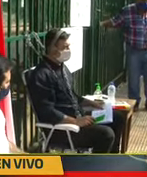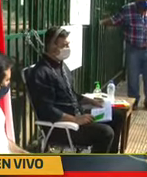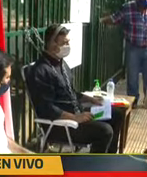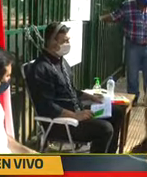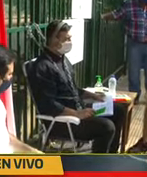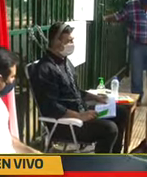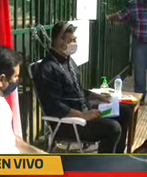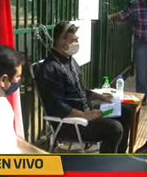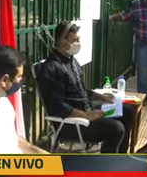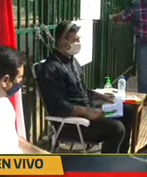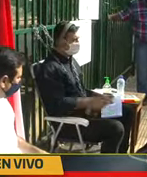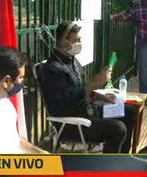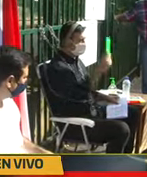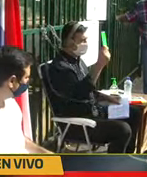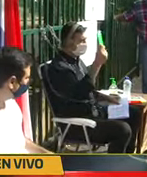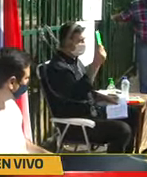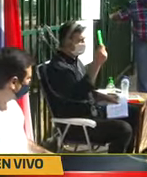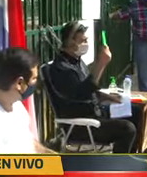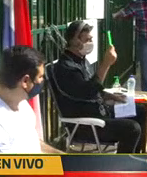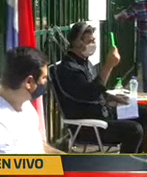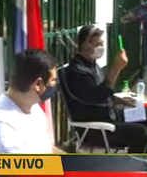Entonces vamos, no sé.